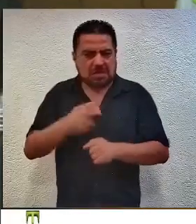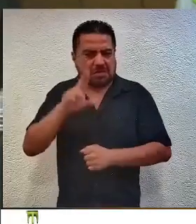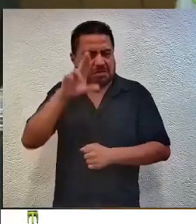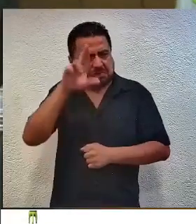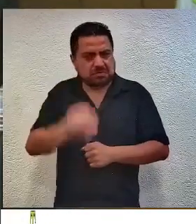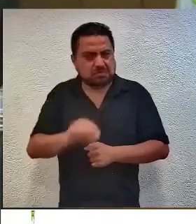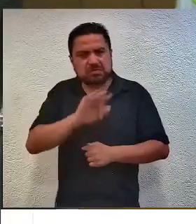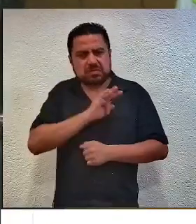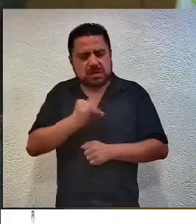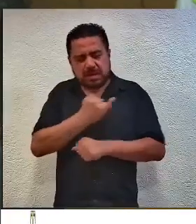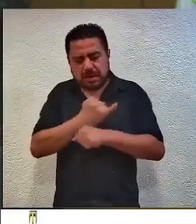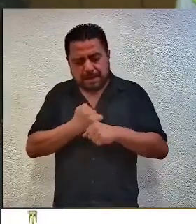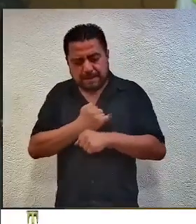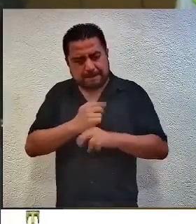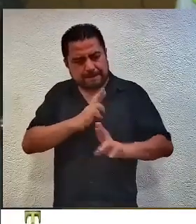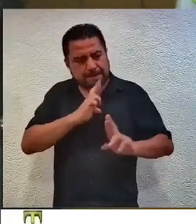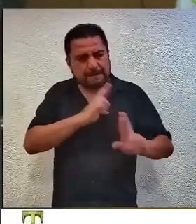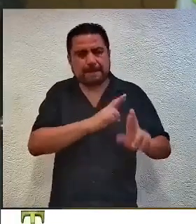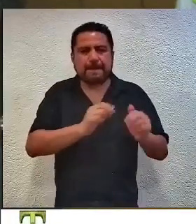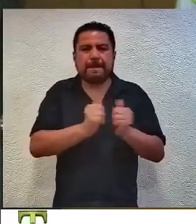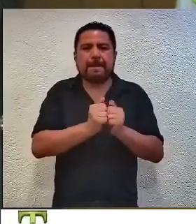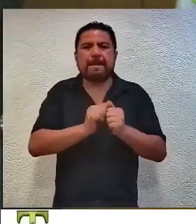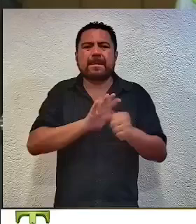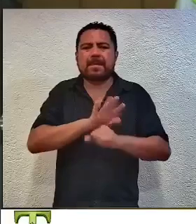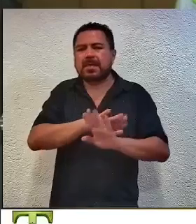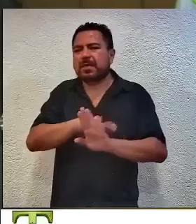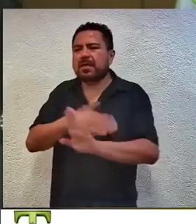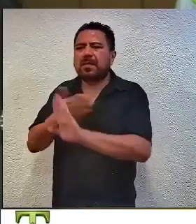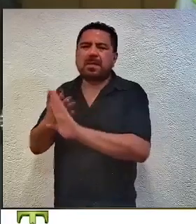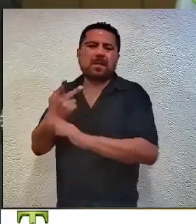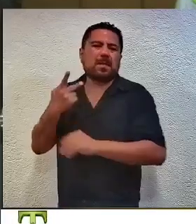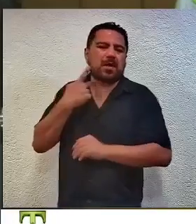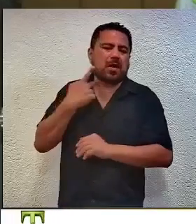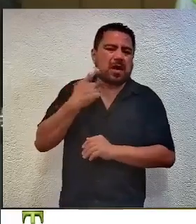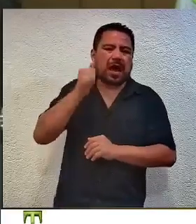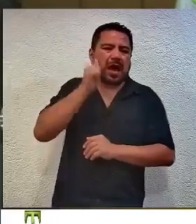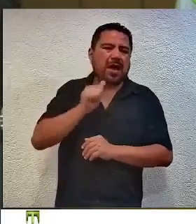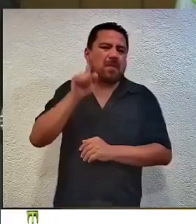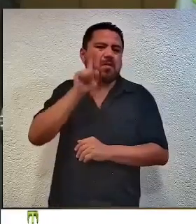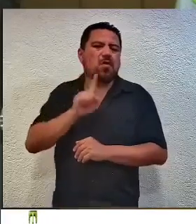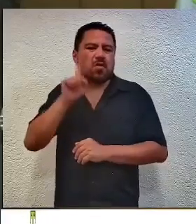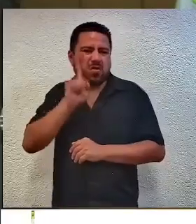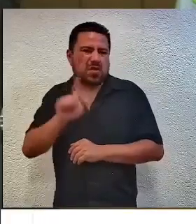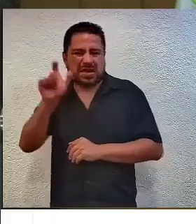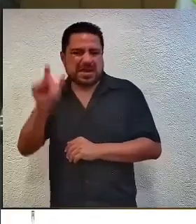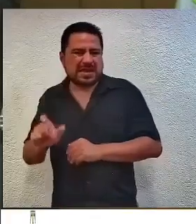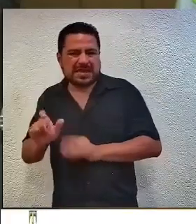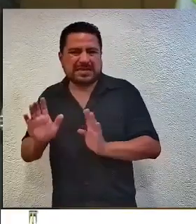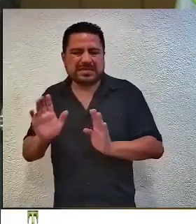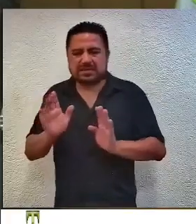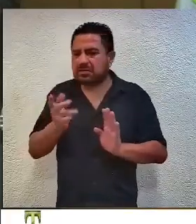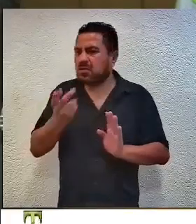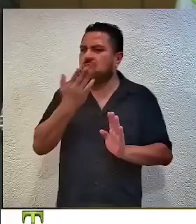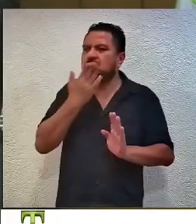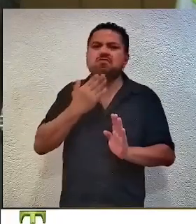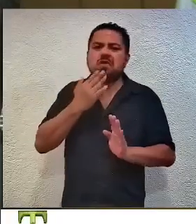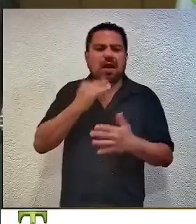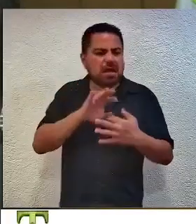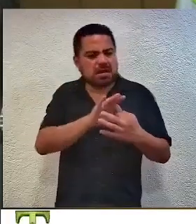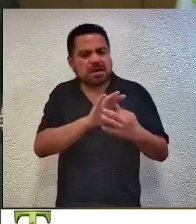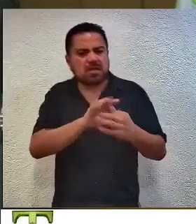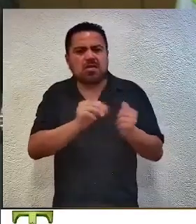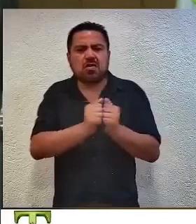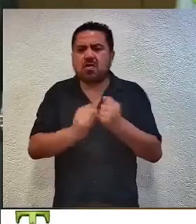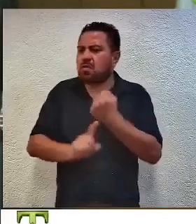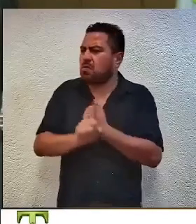y resolver quejas relacionadas con violencia política contra las mujeres en razón de género que no estén vinculadas con la